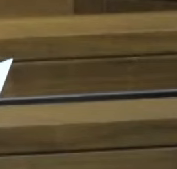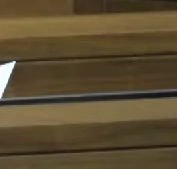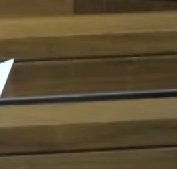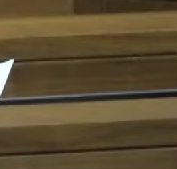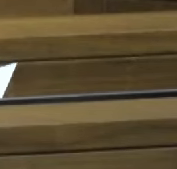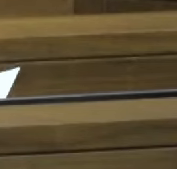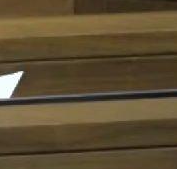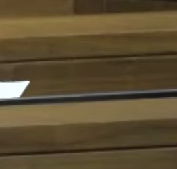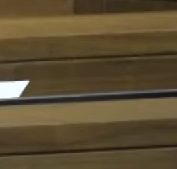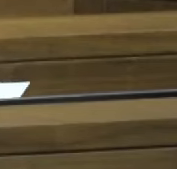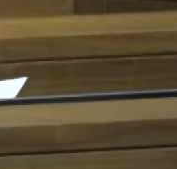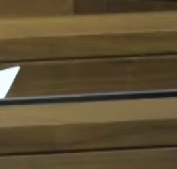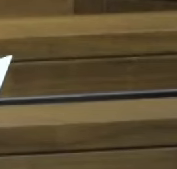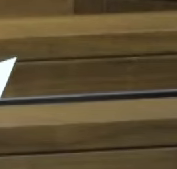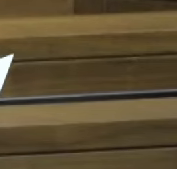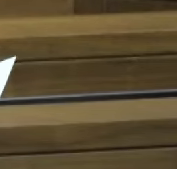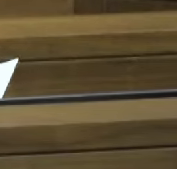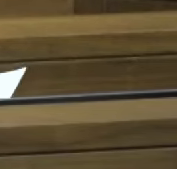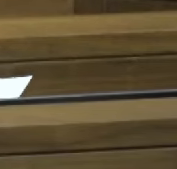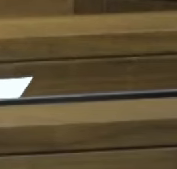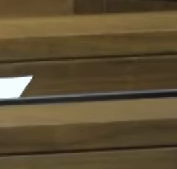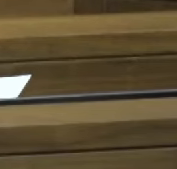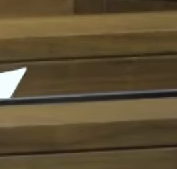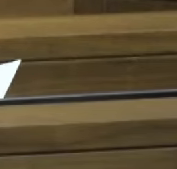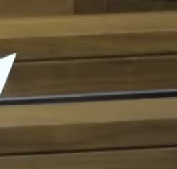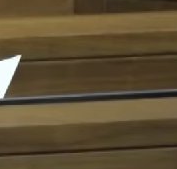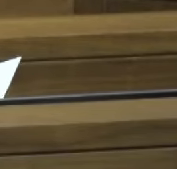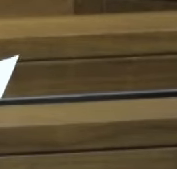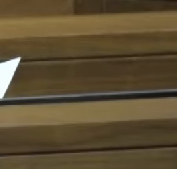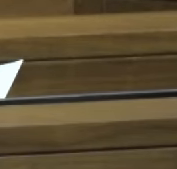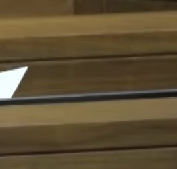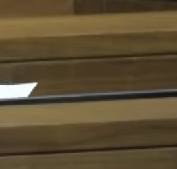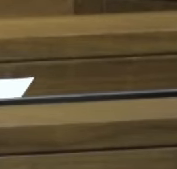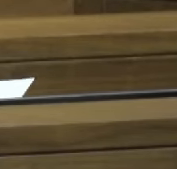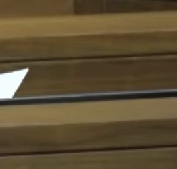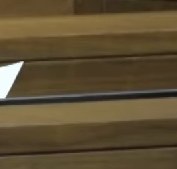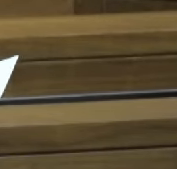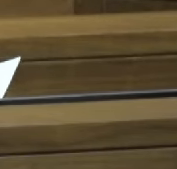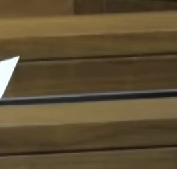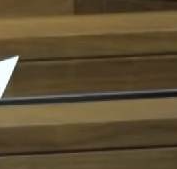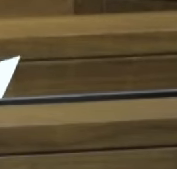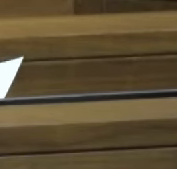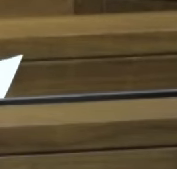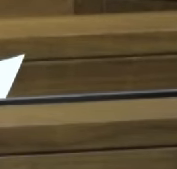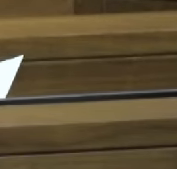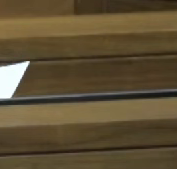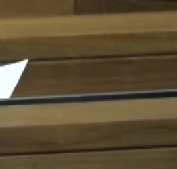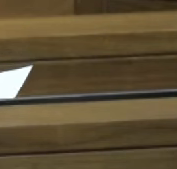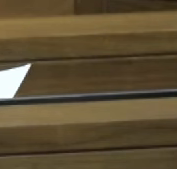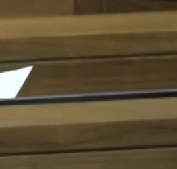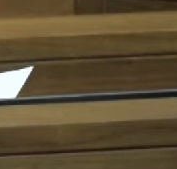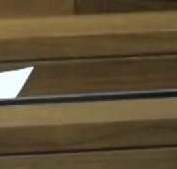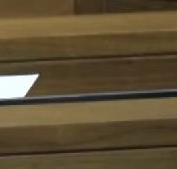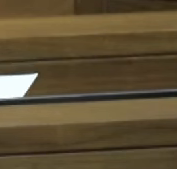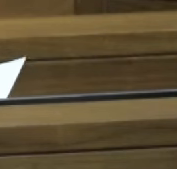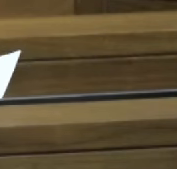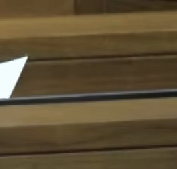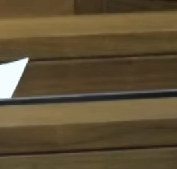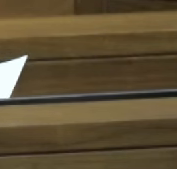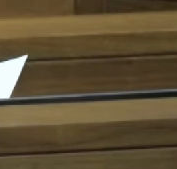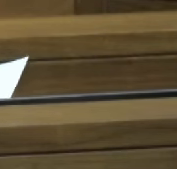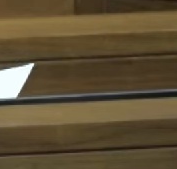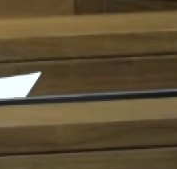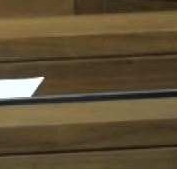artículo 39-bis del reglamento de la Asamblea Legislativa se acuerde posponer el conocimiento de los asuntos de la segunda parte de la